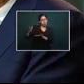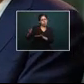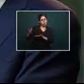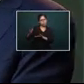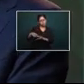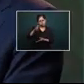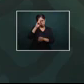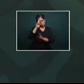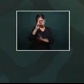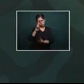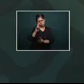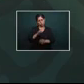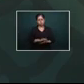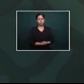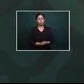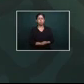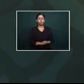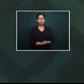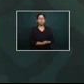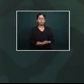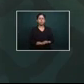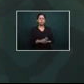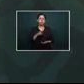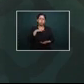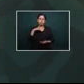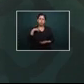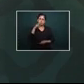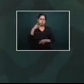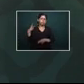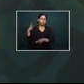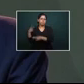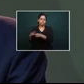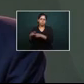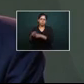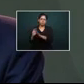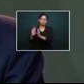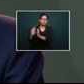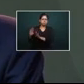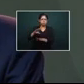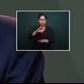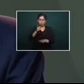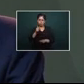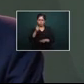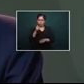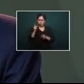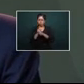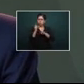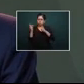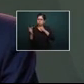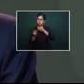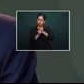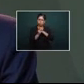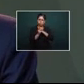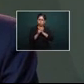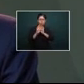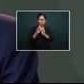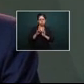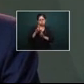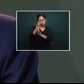no intervenir en asuntos internos de otros